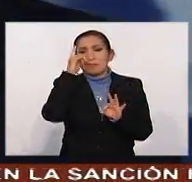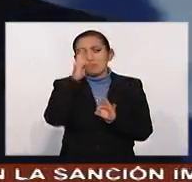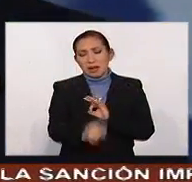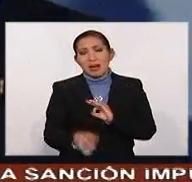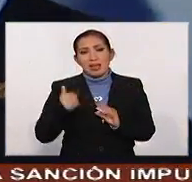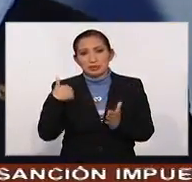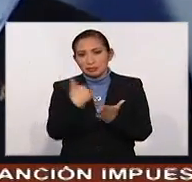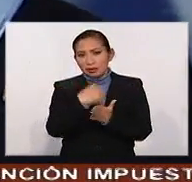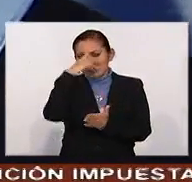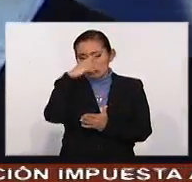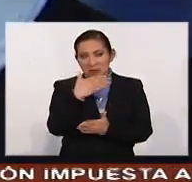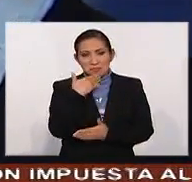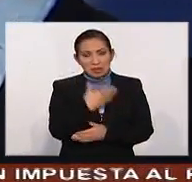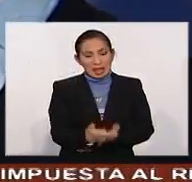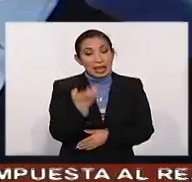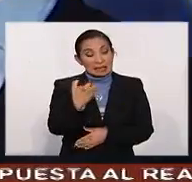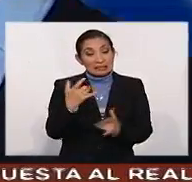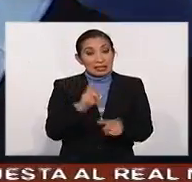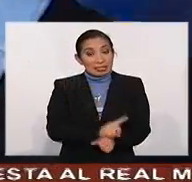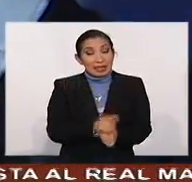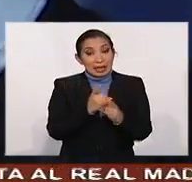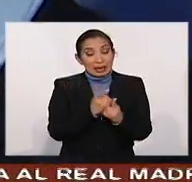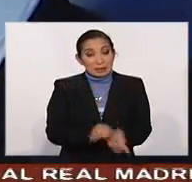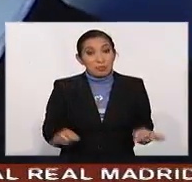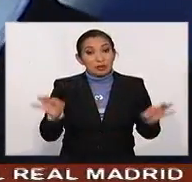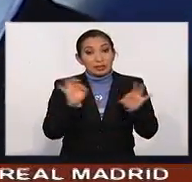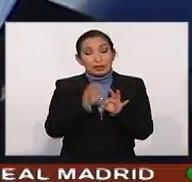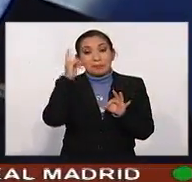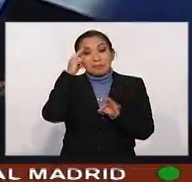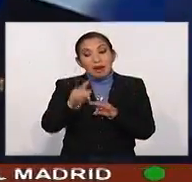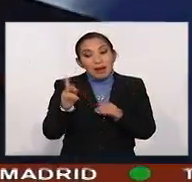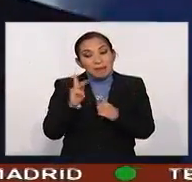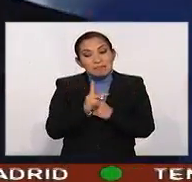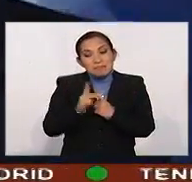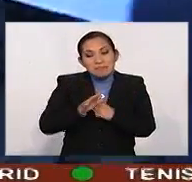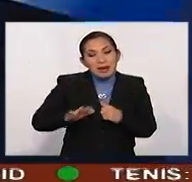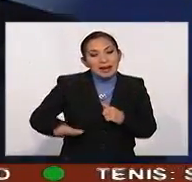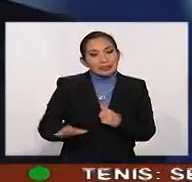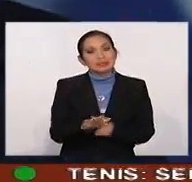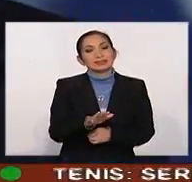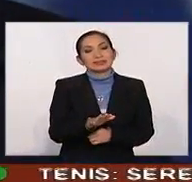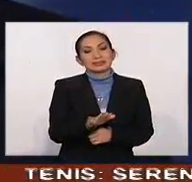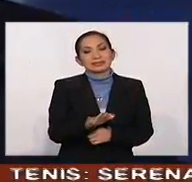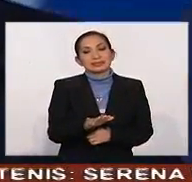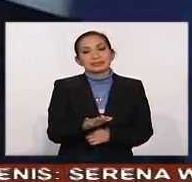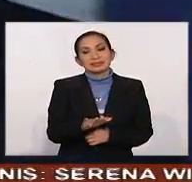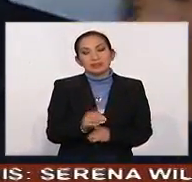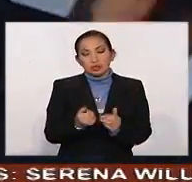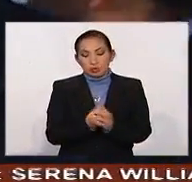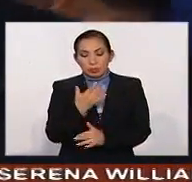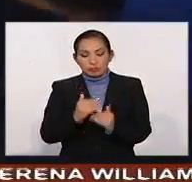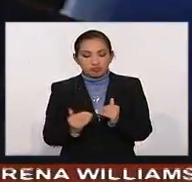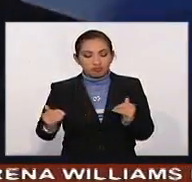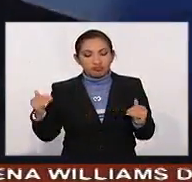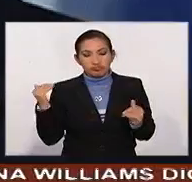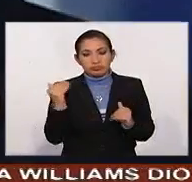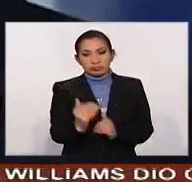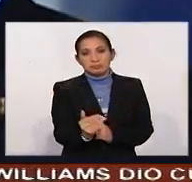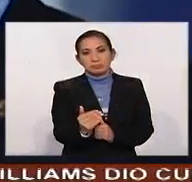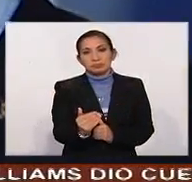de México, es un día histórico para nuestro país, es un nuevo paso en